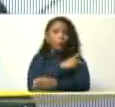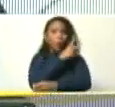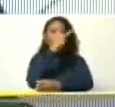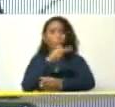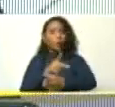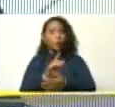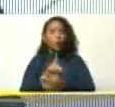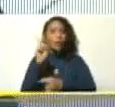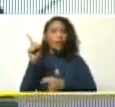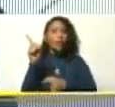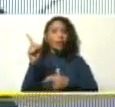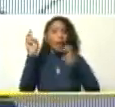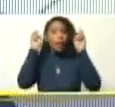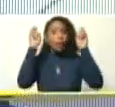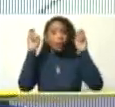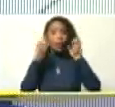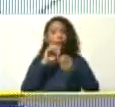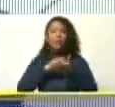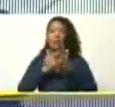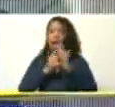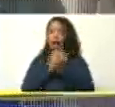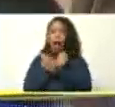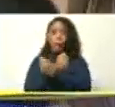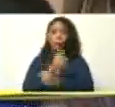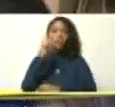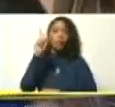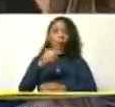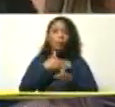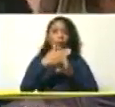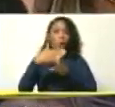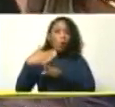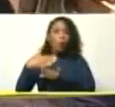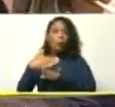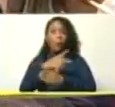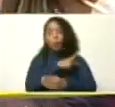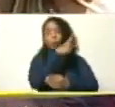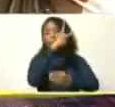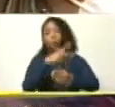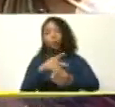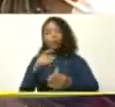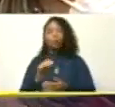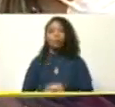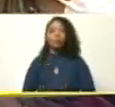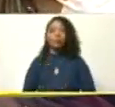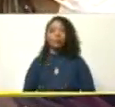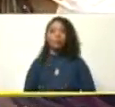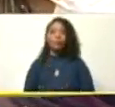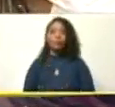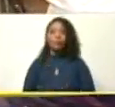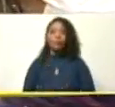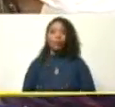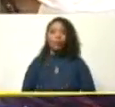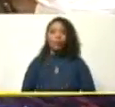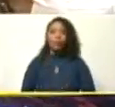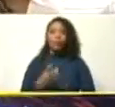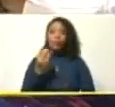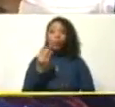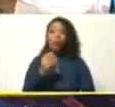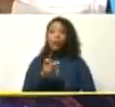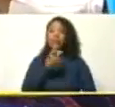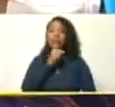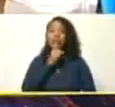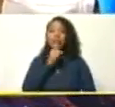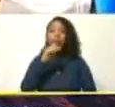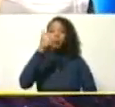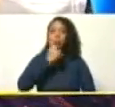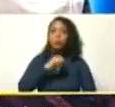Y ese misterio que es el amor también se comparte en la poesía. muy difícilmente la poesía soporte la